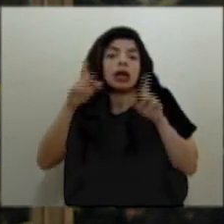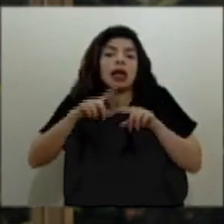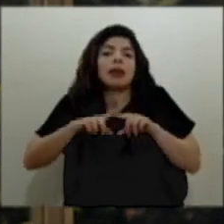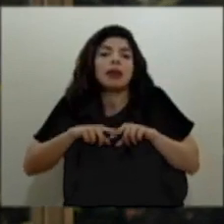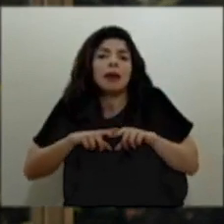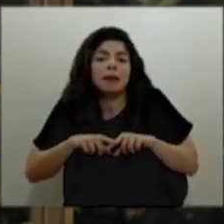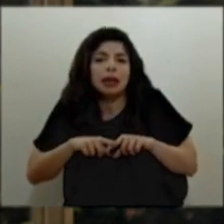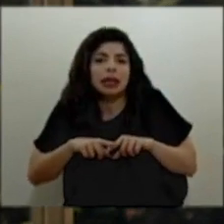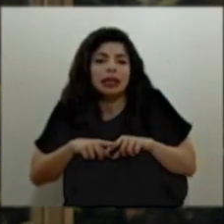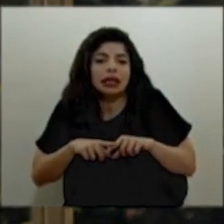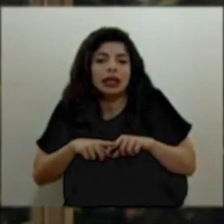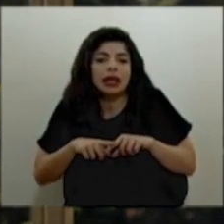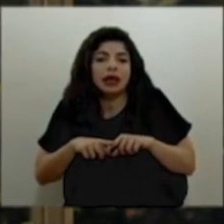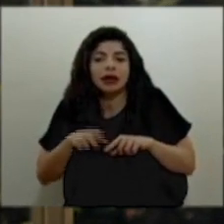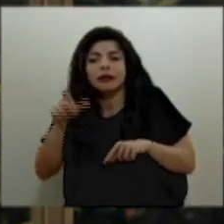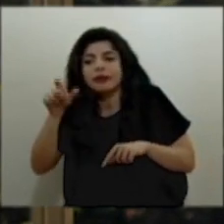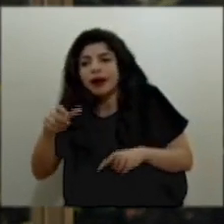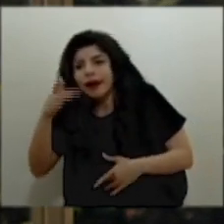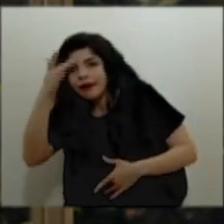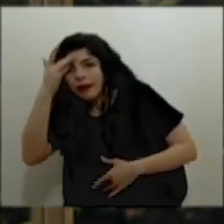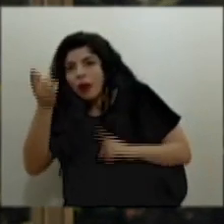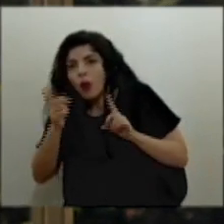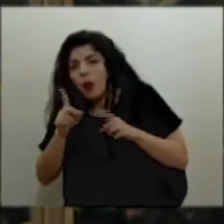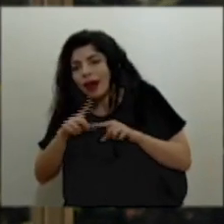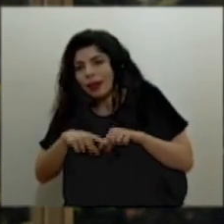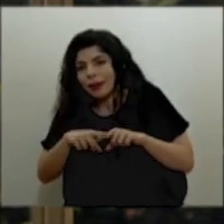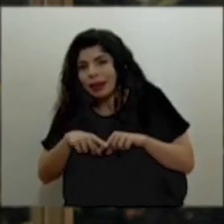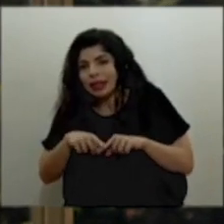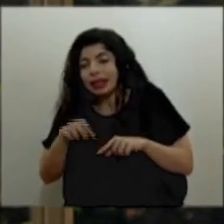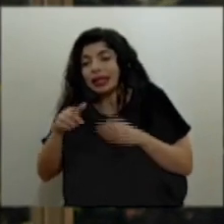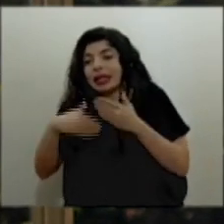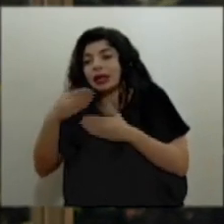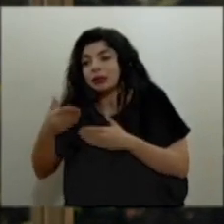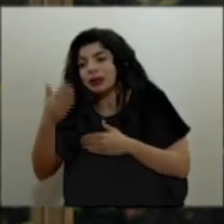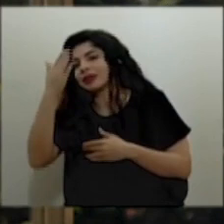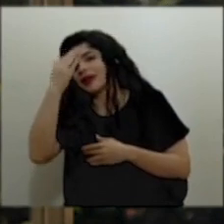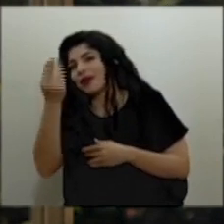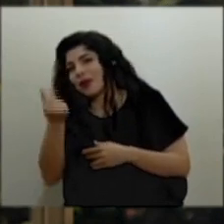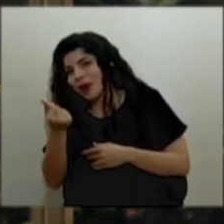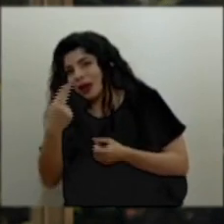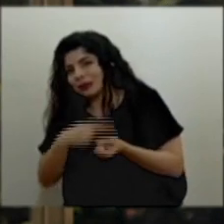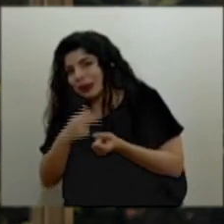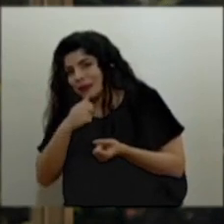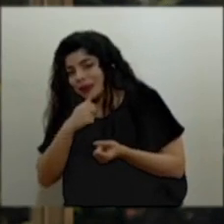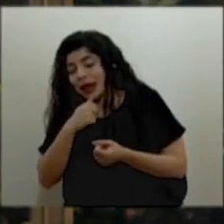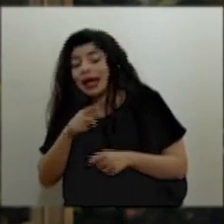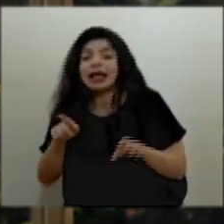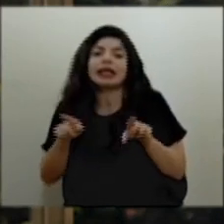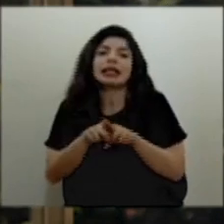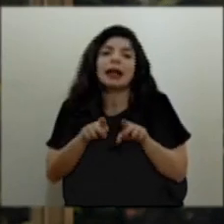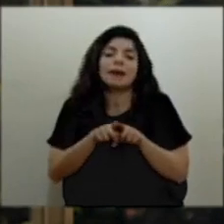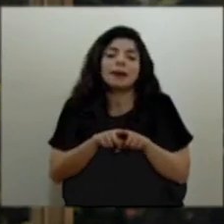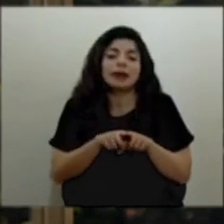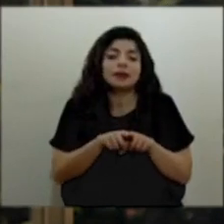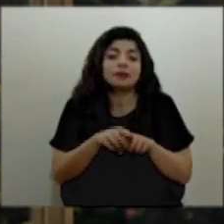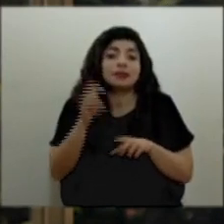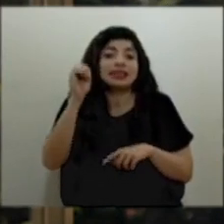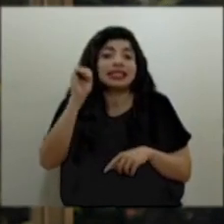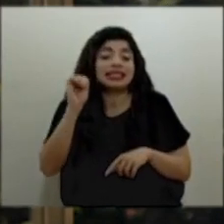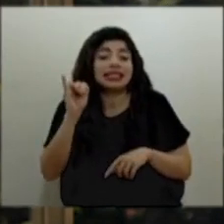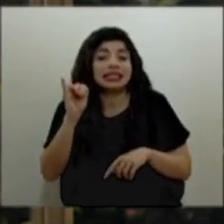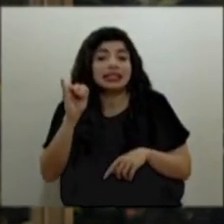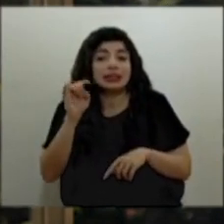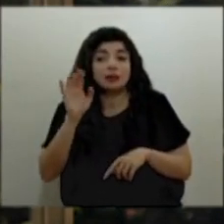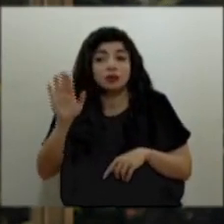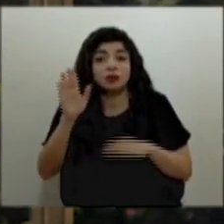dependerá del padecimiento que tenga la persona, ¿verdad? Y de ahí el costo en un hospital privado. Y también si